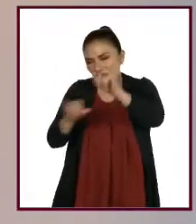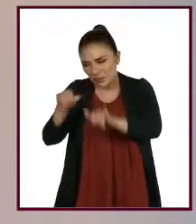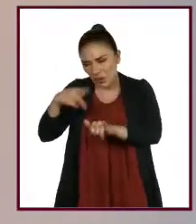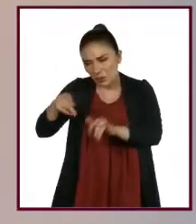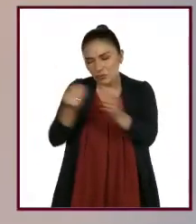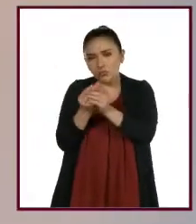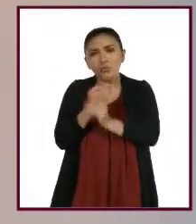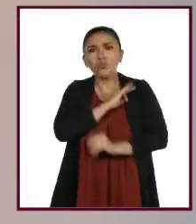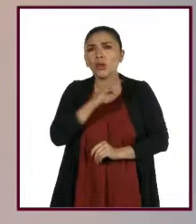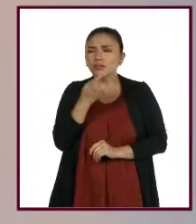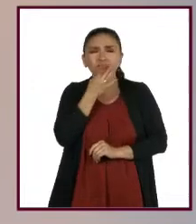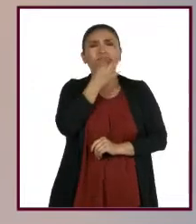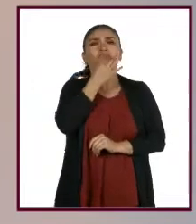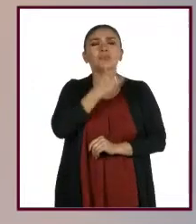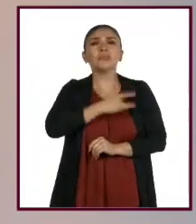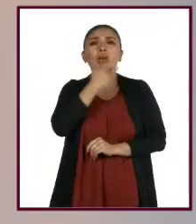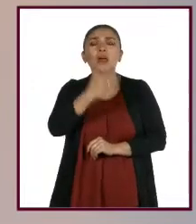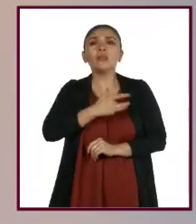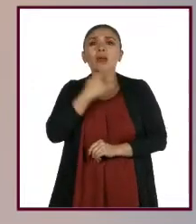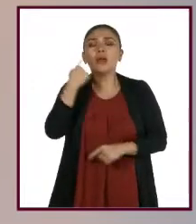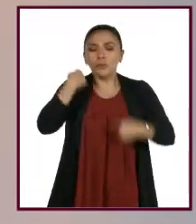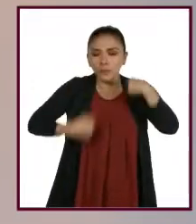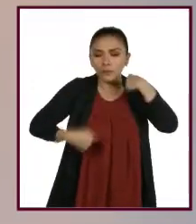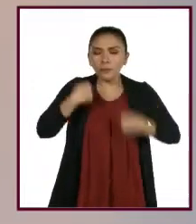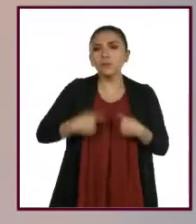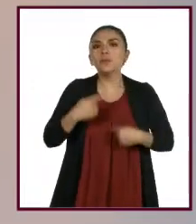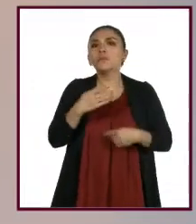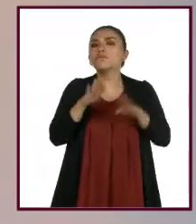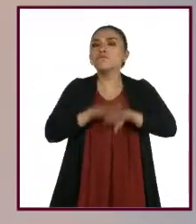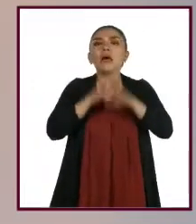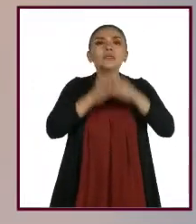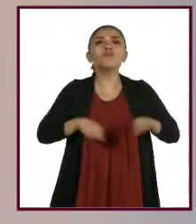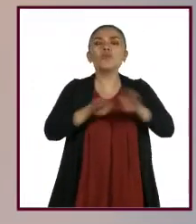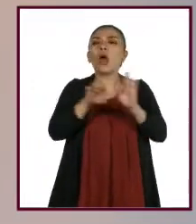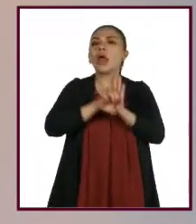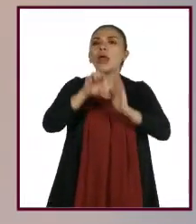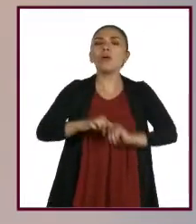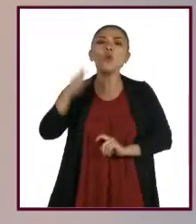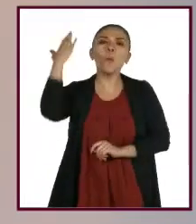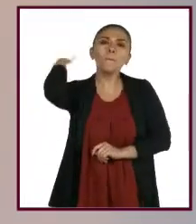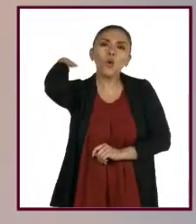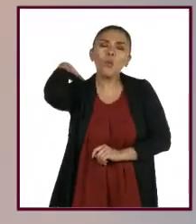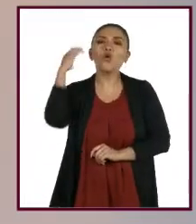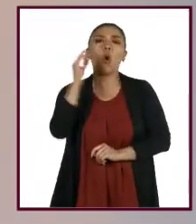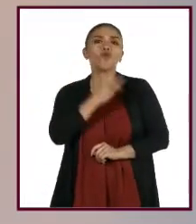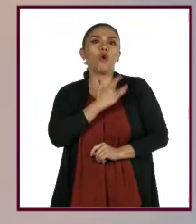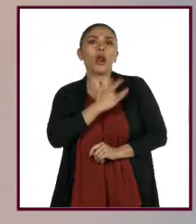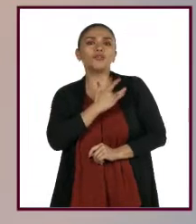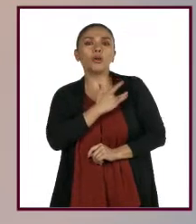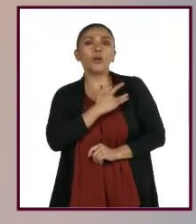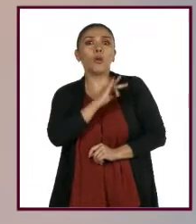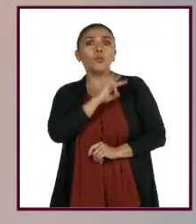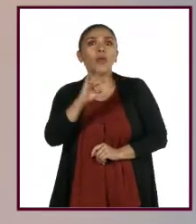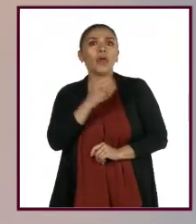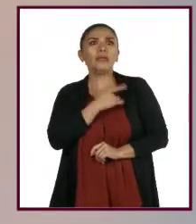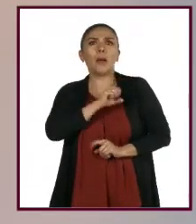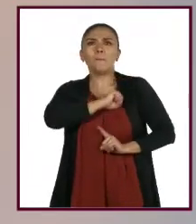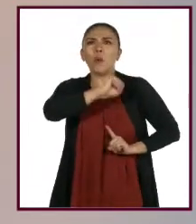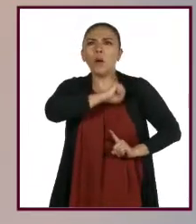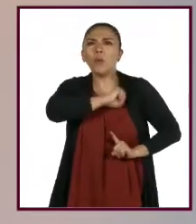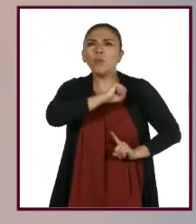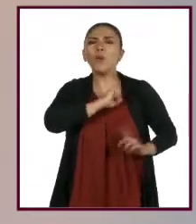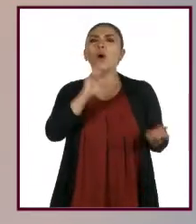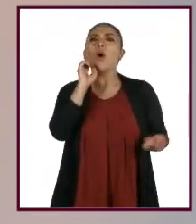efecto inmediato en órganos tan importantes como los pulmones o el corazón y generar taquiarritmias, es